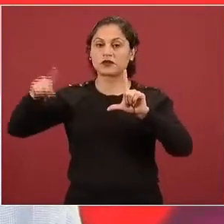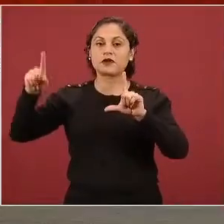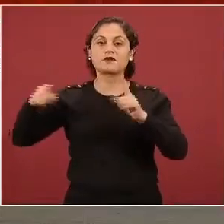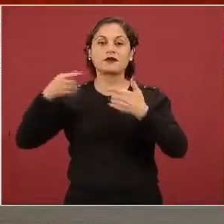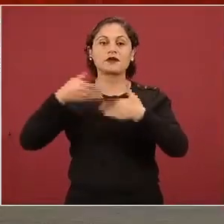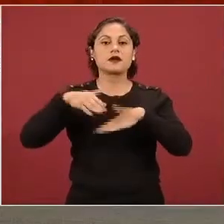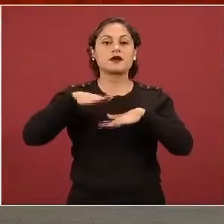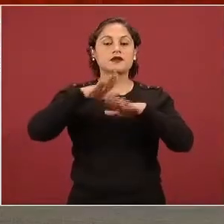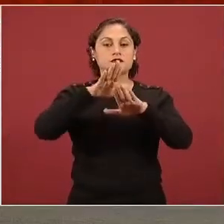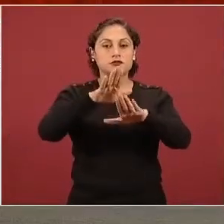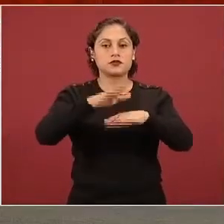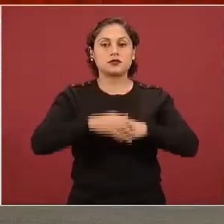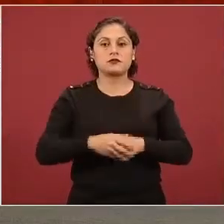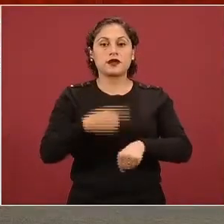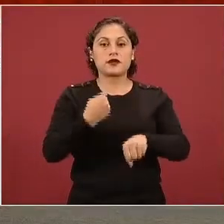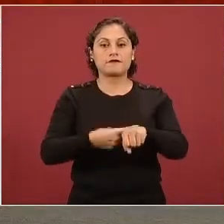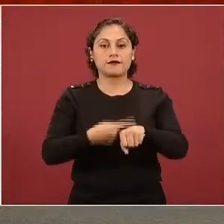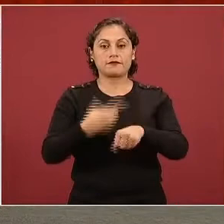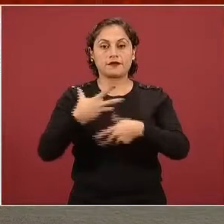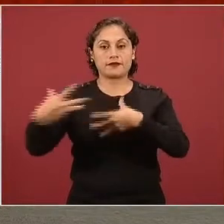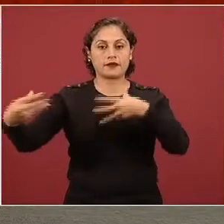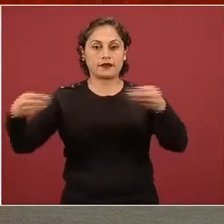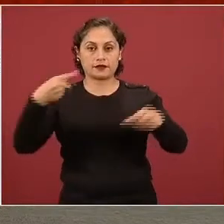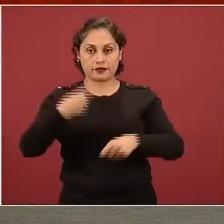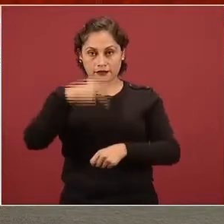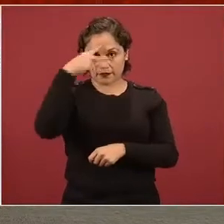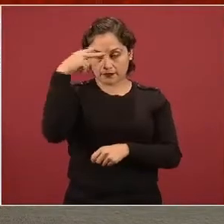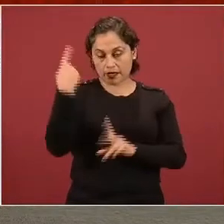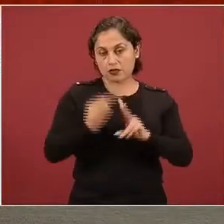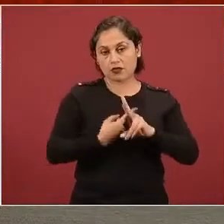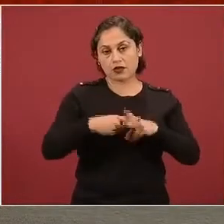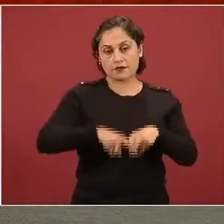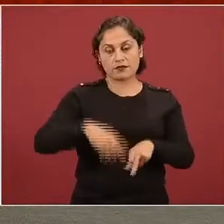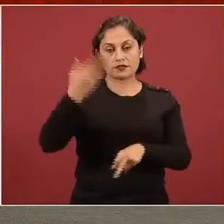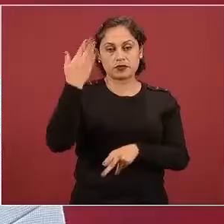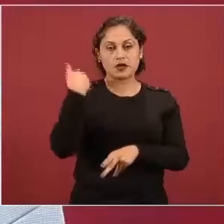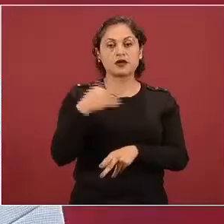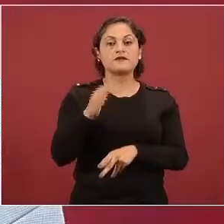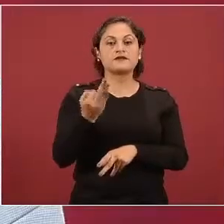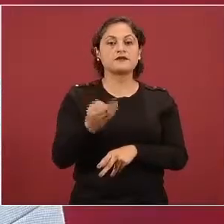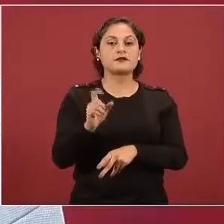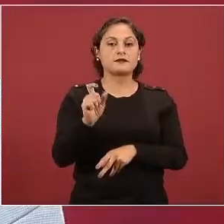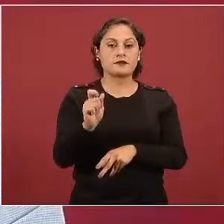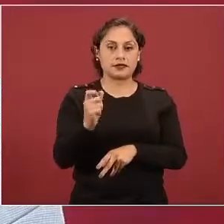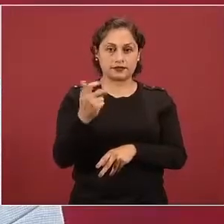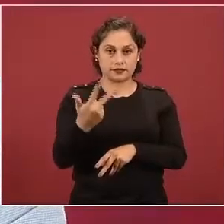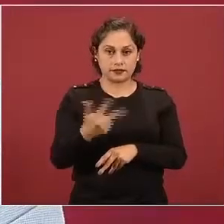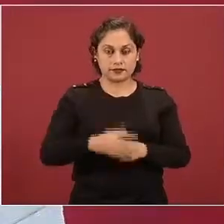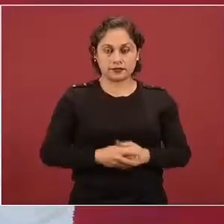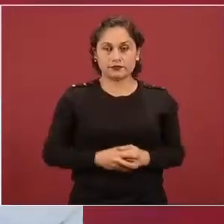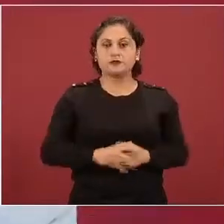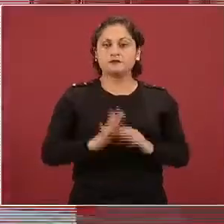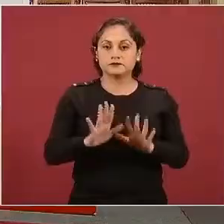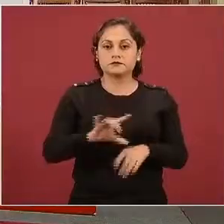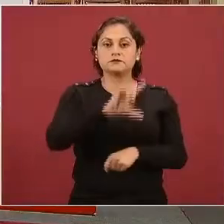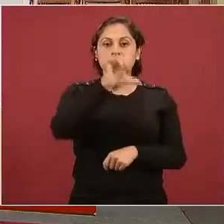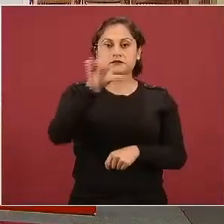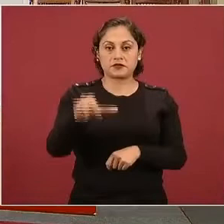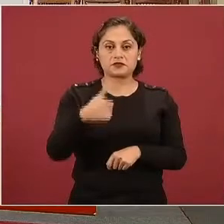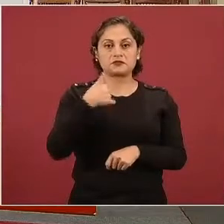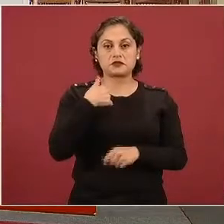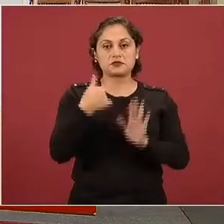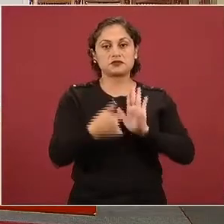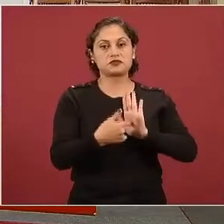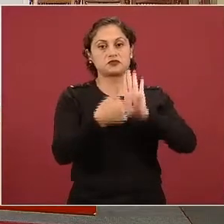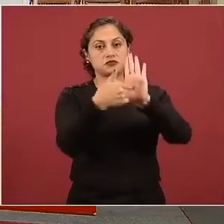de la epidemia desde que inició en México el pasado 28 de febrero, mostraré un dato alentador, discrepante